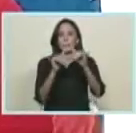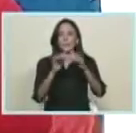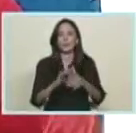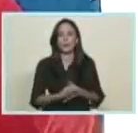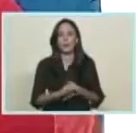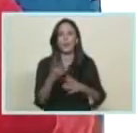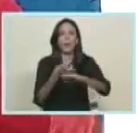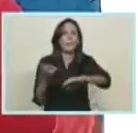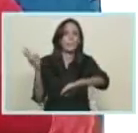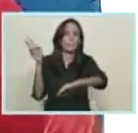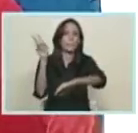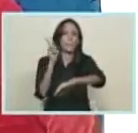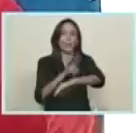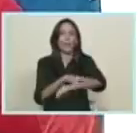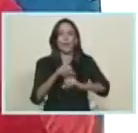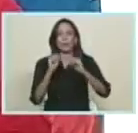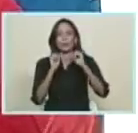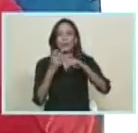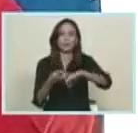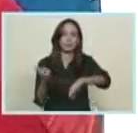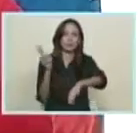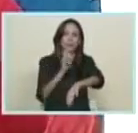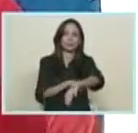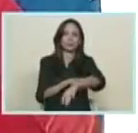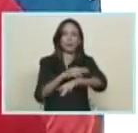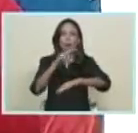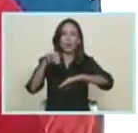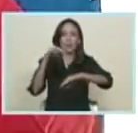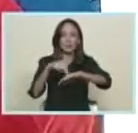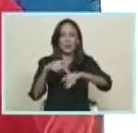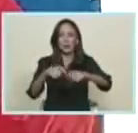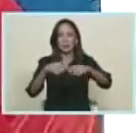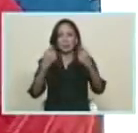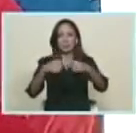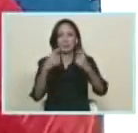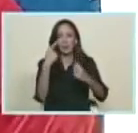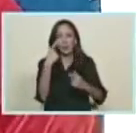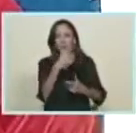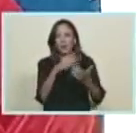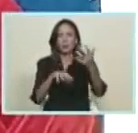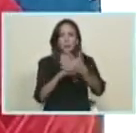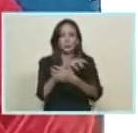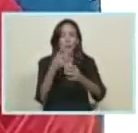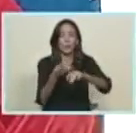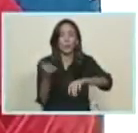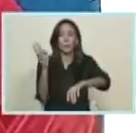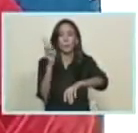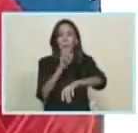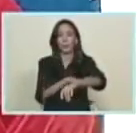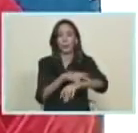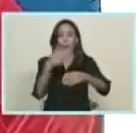el peor modelo de dependencia y destrucción nacional que podía nuestro país ver y soportar.